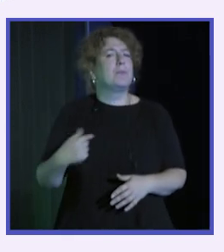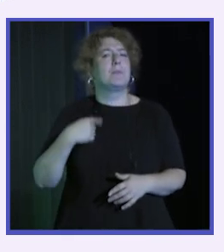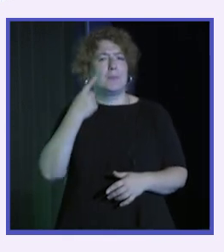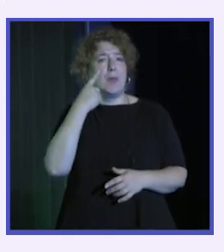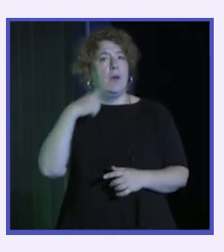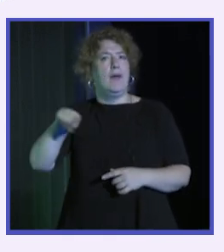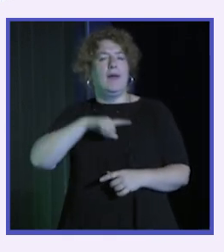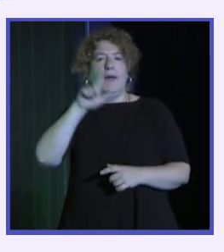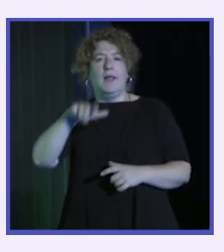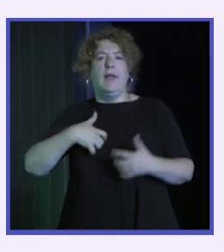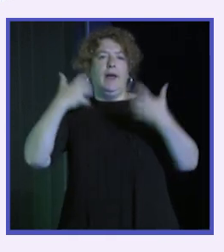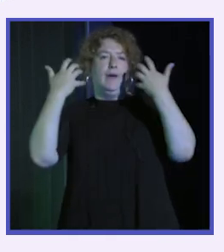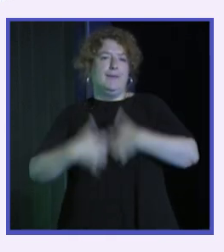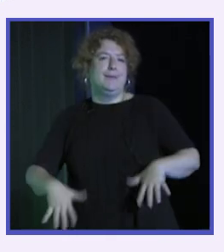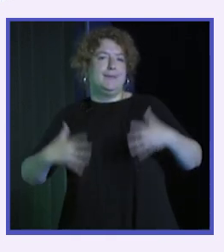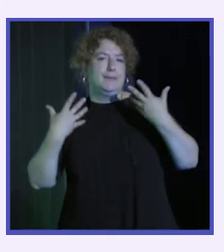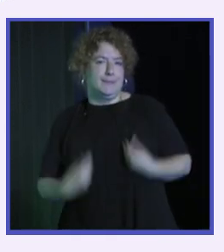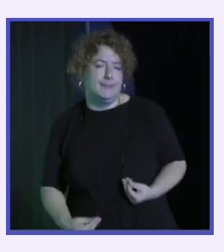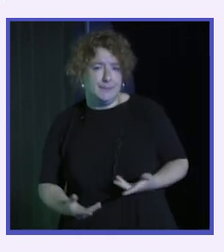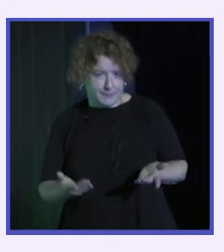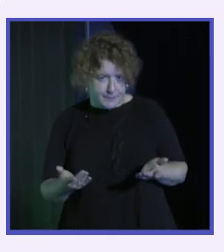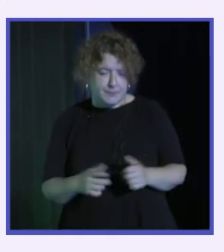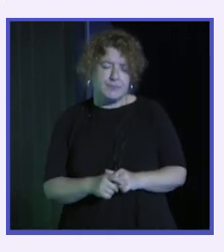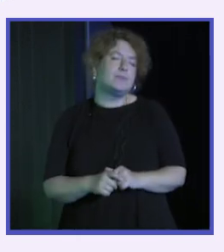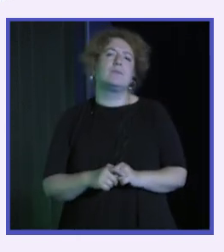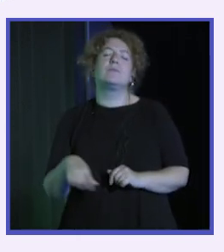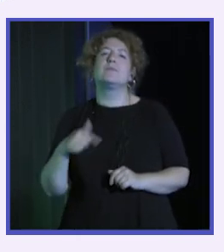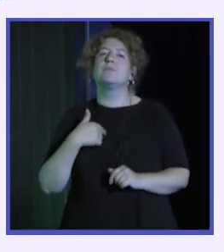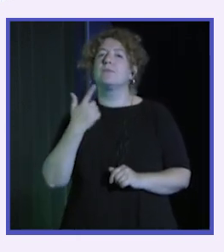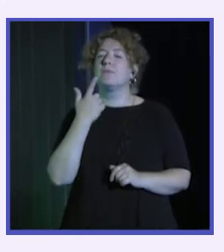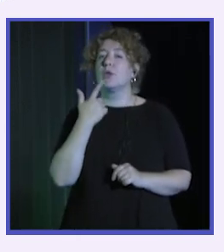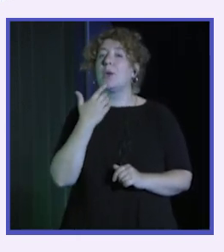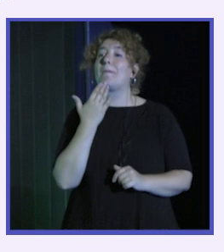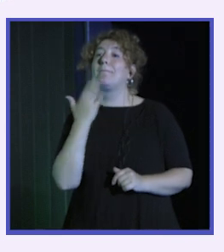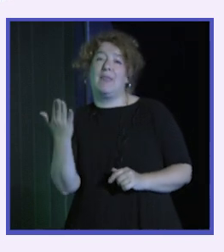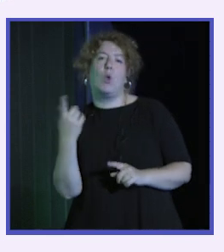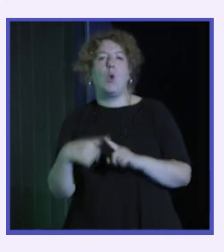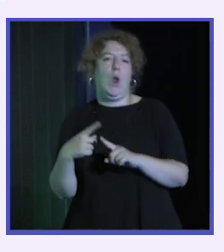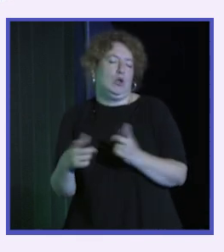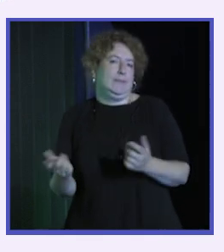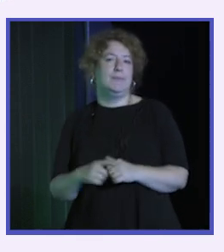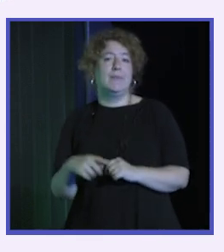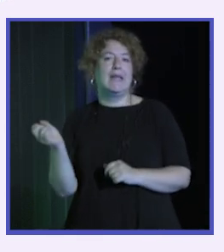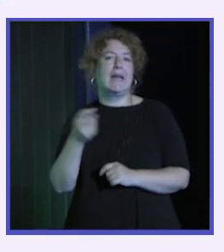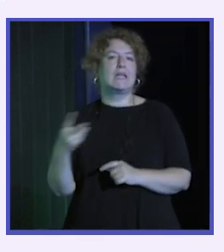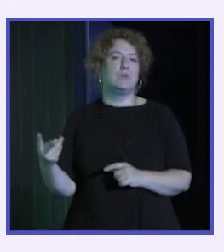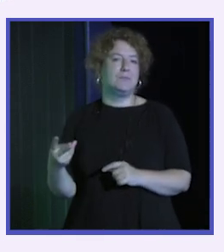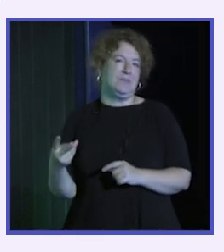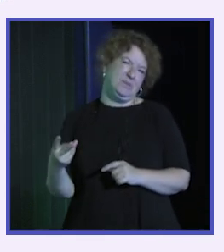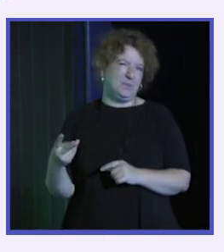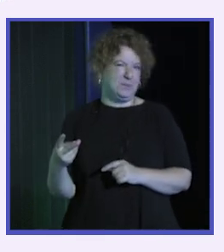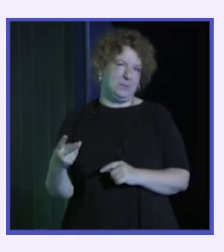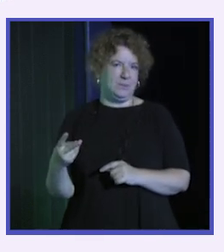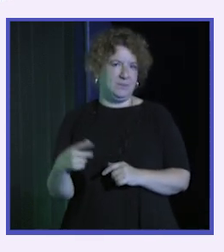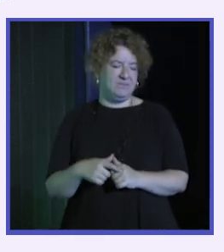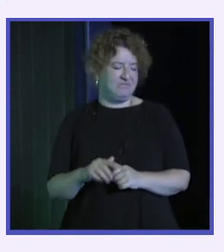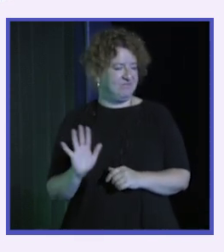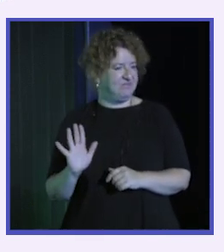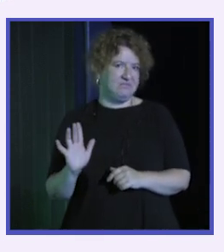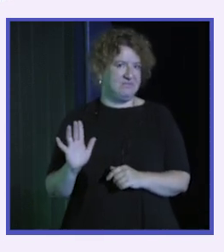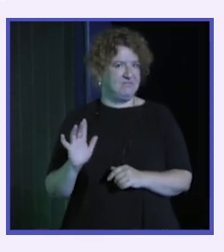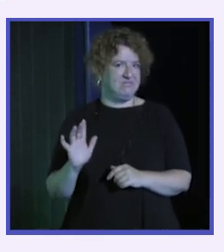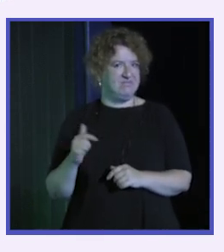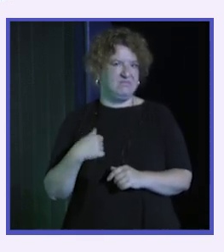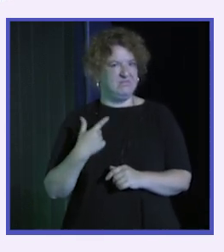mucha frustración. ¿Qué es lo que está pasando? Yo le pido a Copilot algo. El resultado, no me